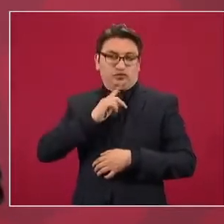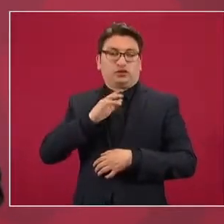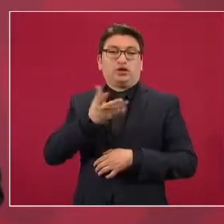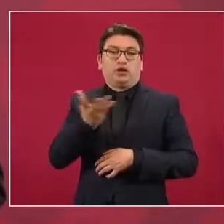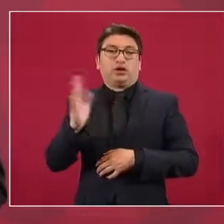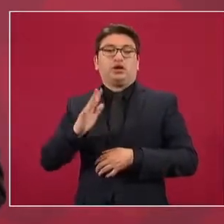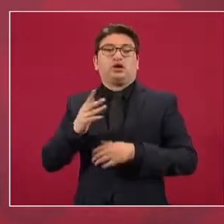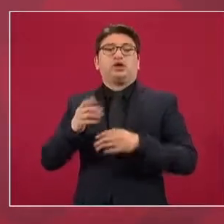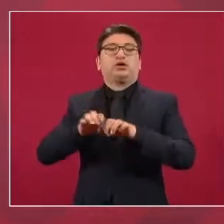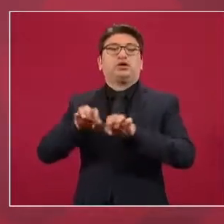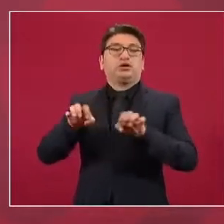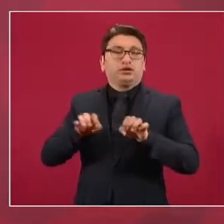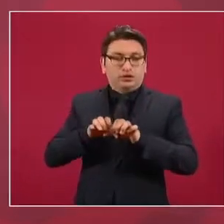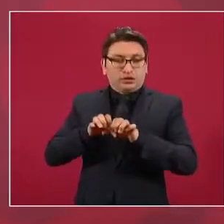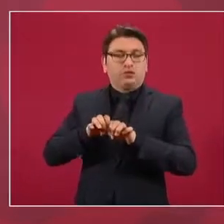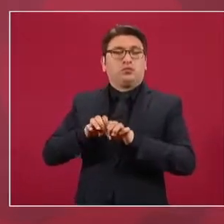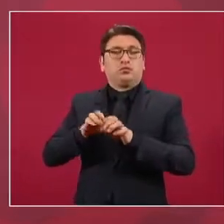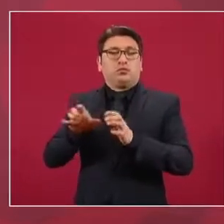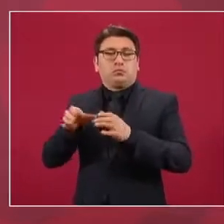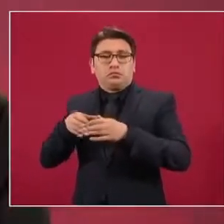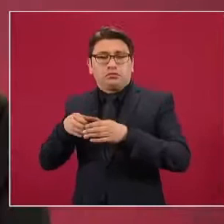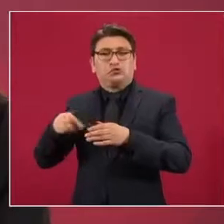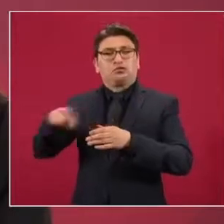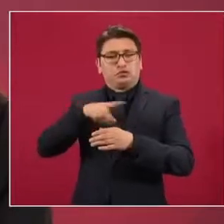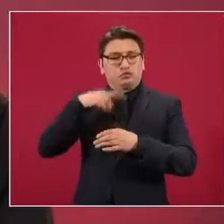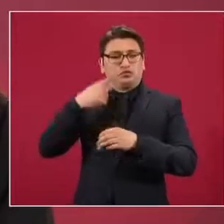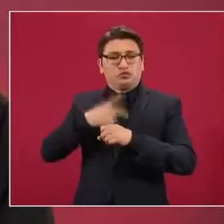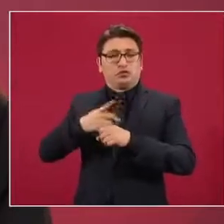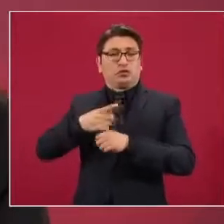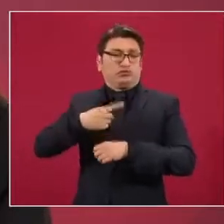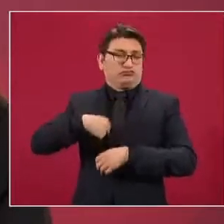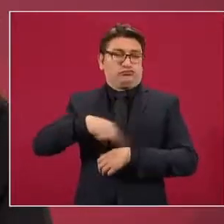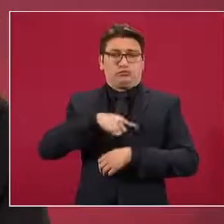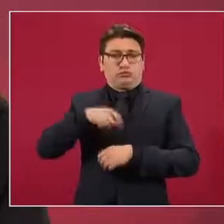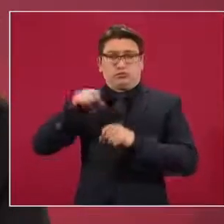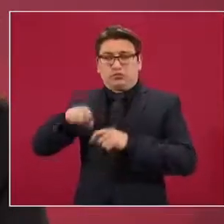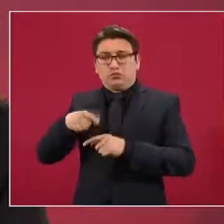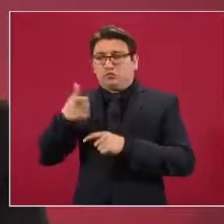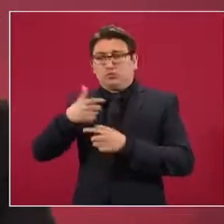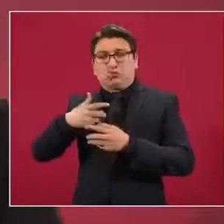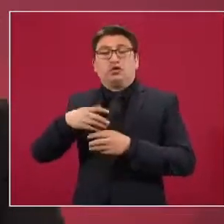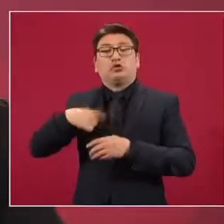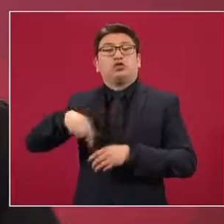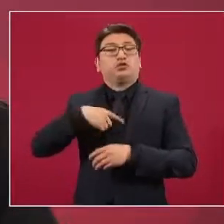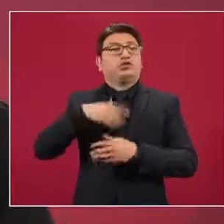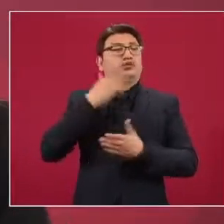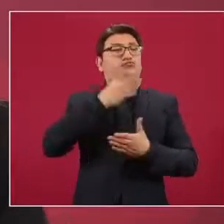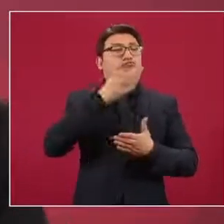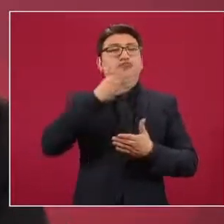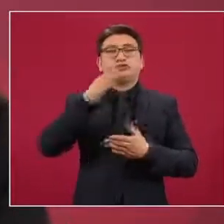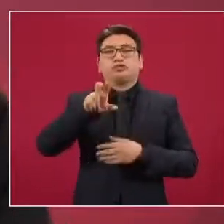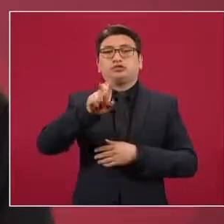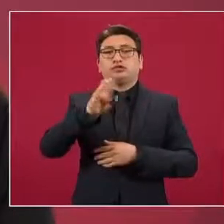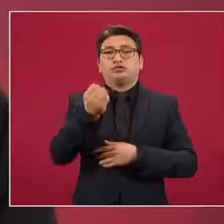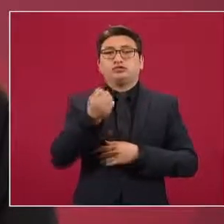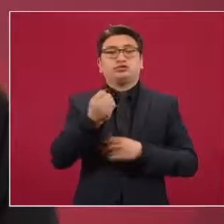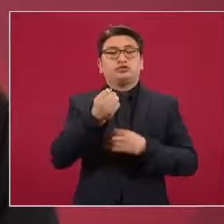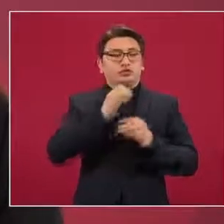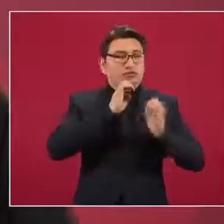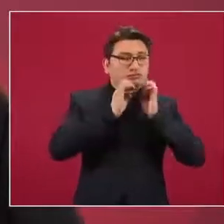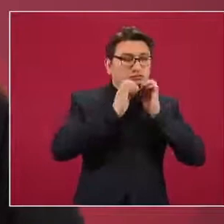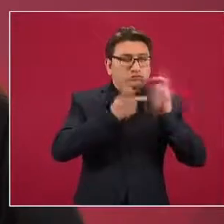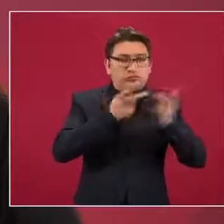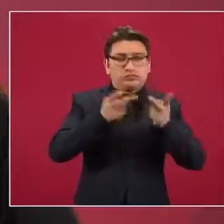pequeño equipo que de buena voluntad y con nuestros propios recursos nos lanzamos a hacer 39 entrevistas. Aprovecho